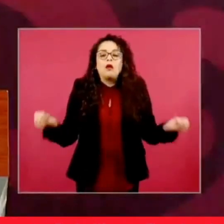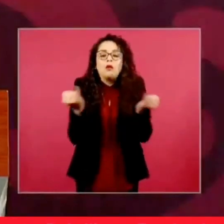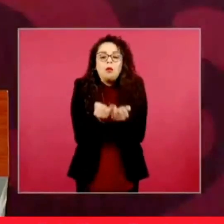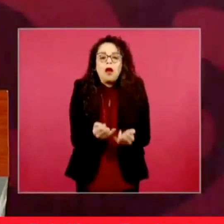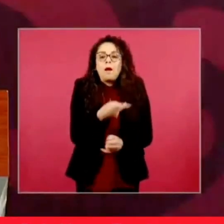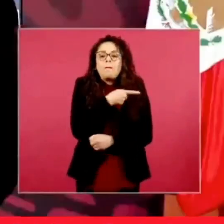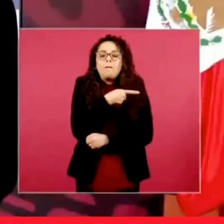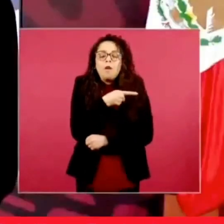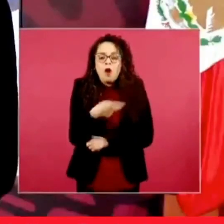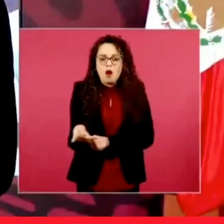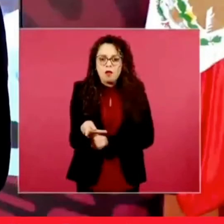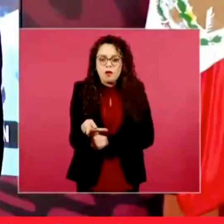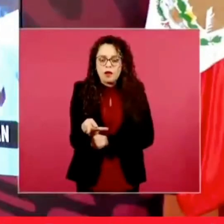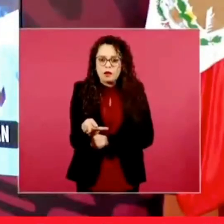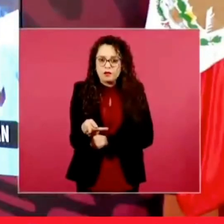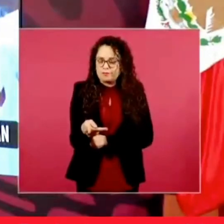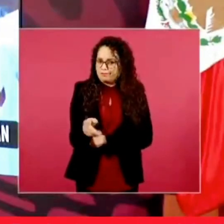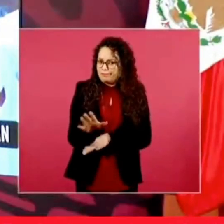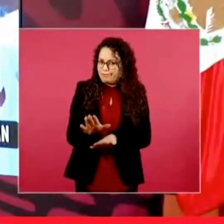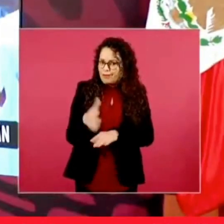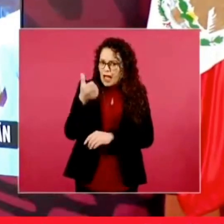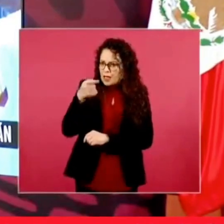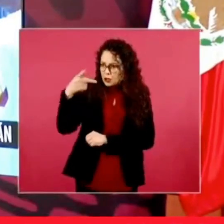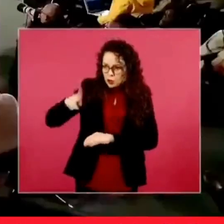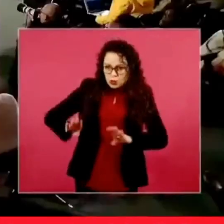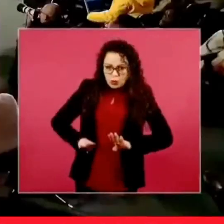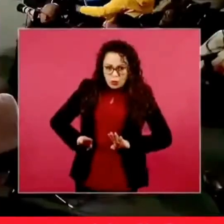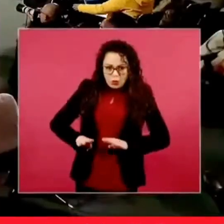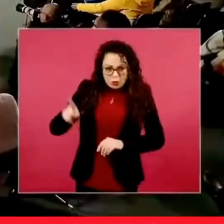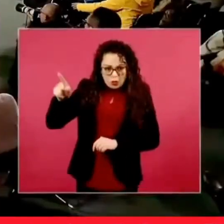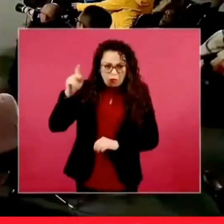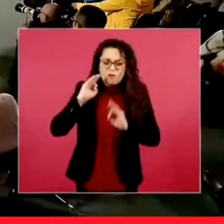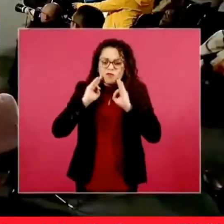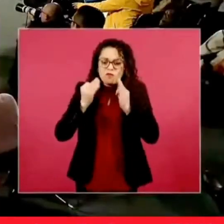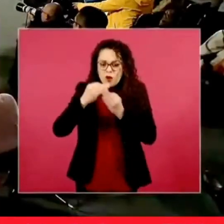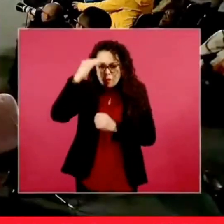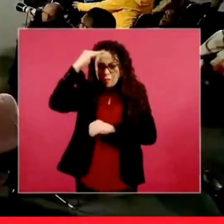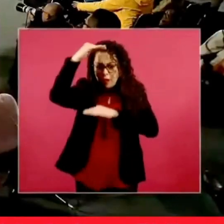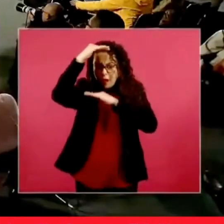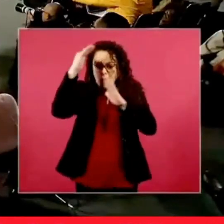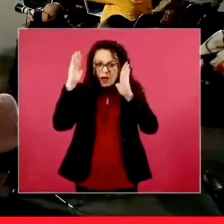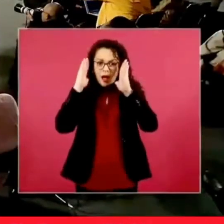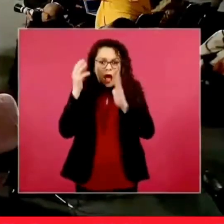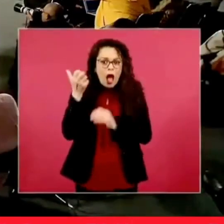Ese es el pensamiento conservador. Entonces, a ver, sí, a ver cómo está.